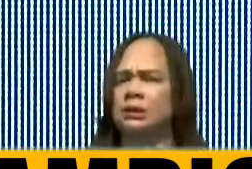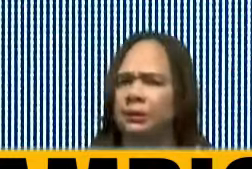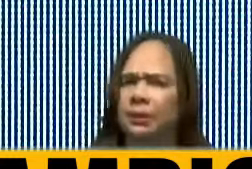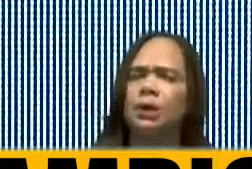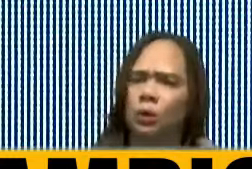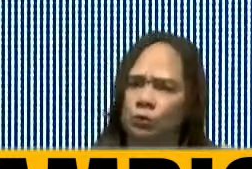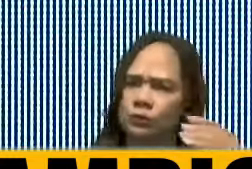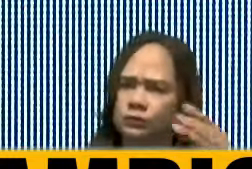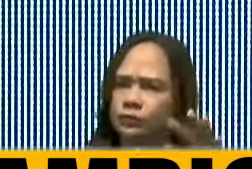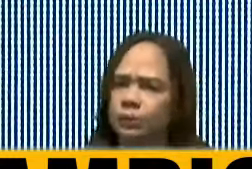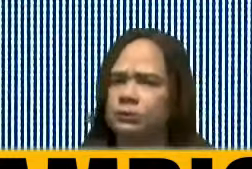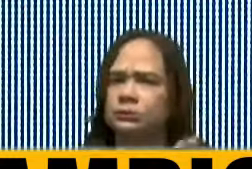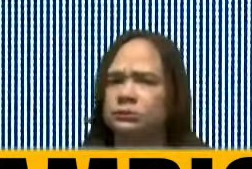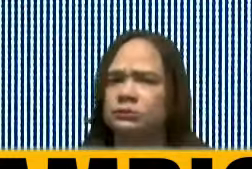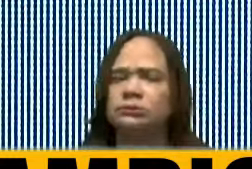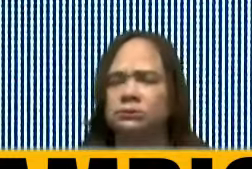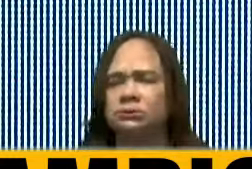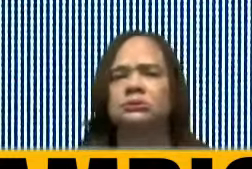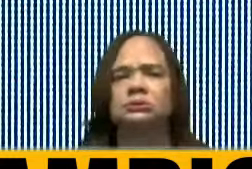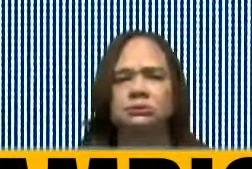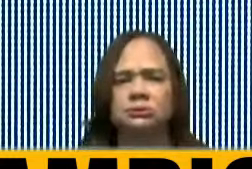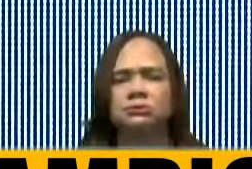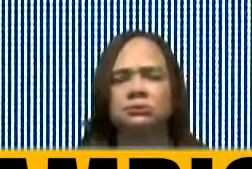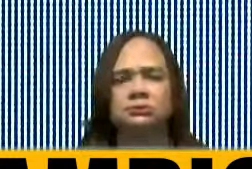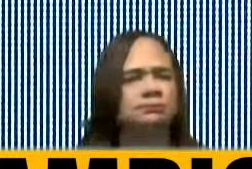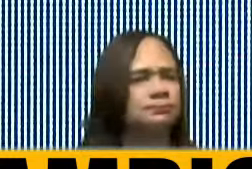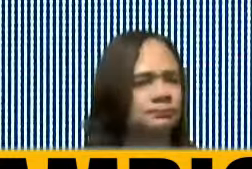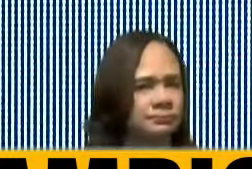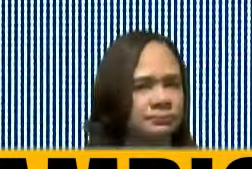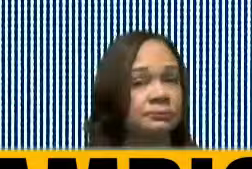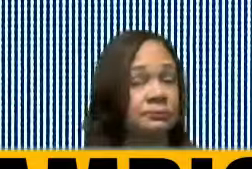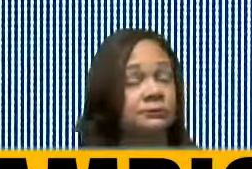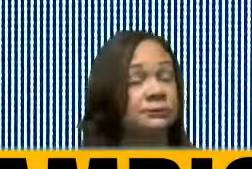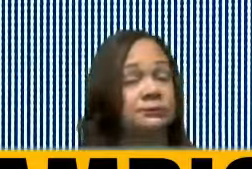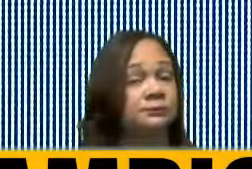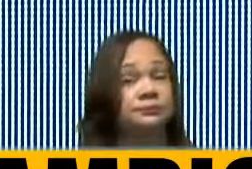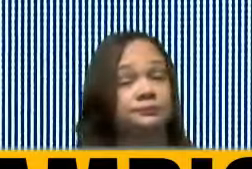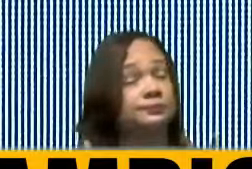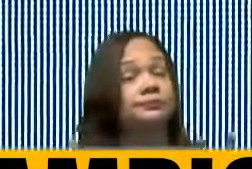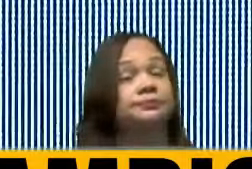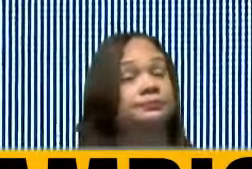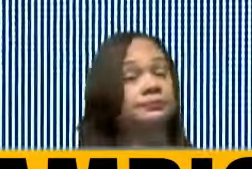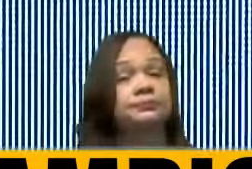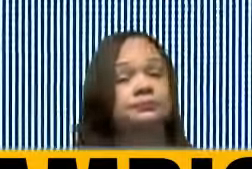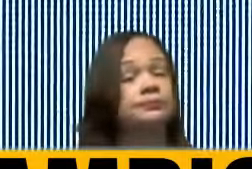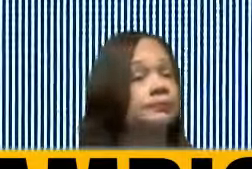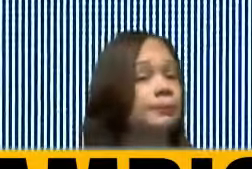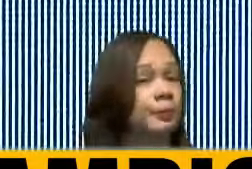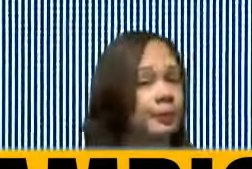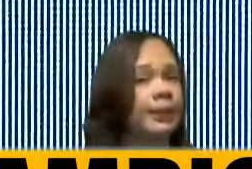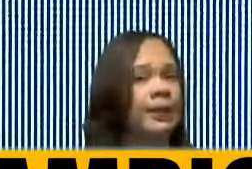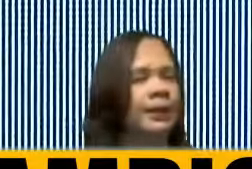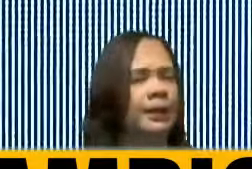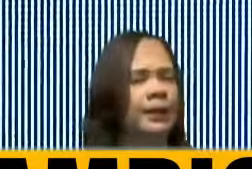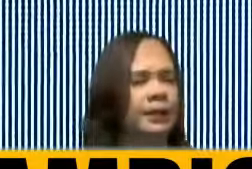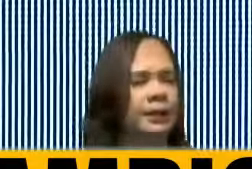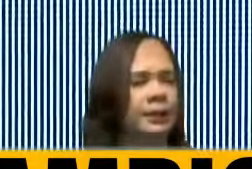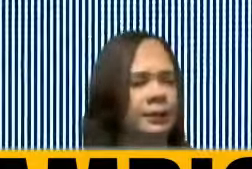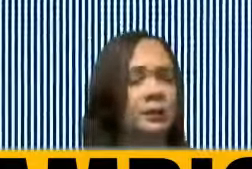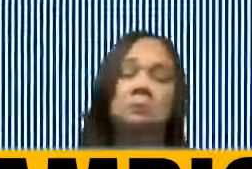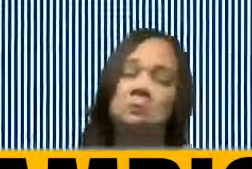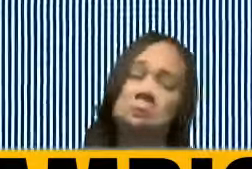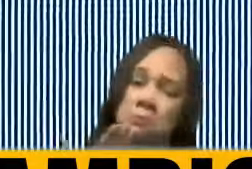otro dato que es importante tener presente con con relación a este tema eh me puedo